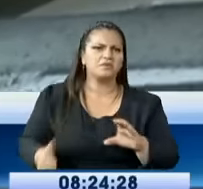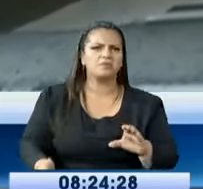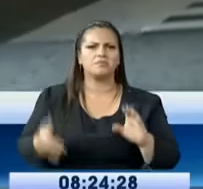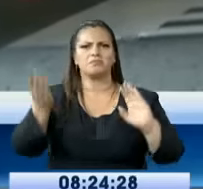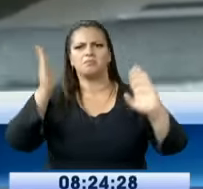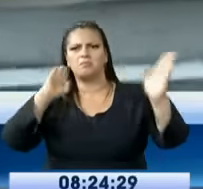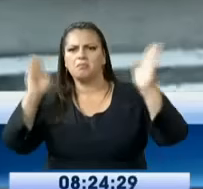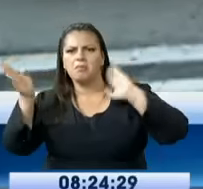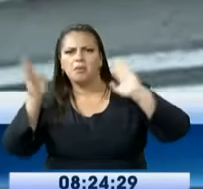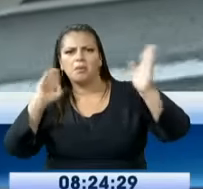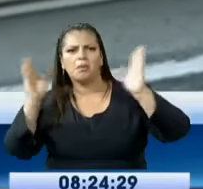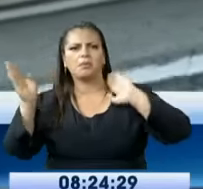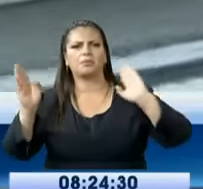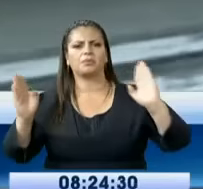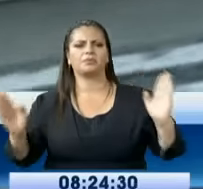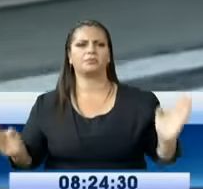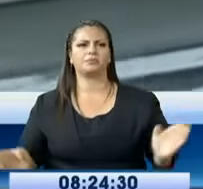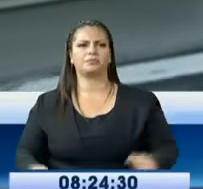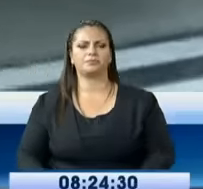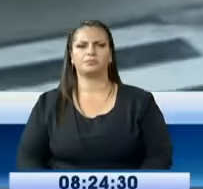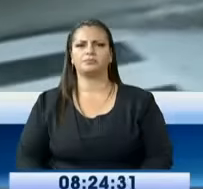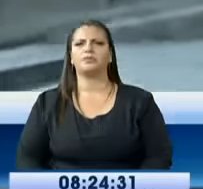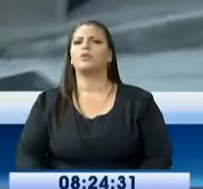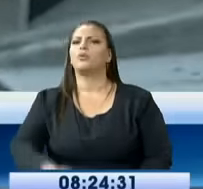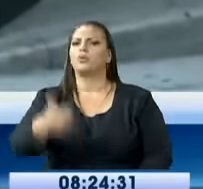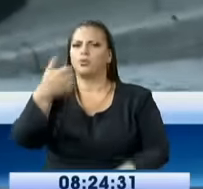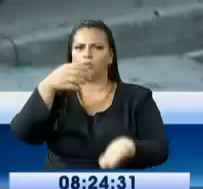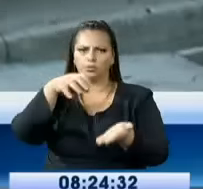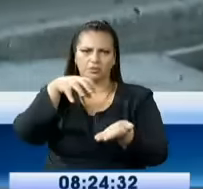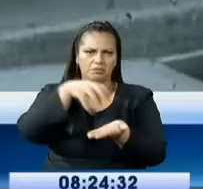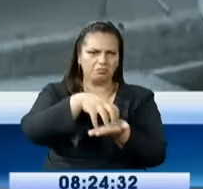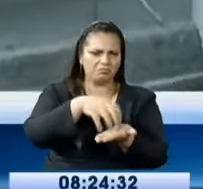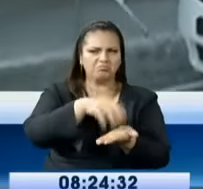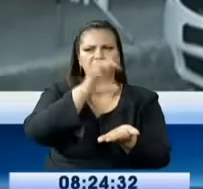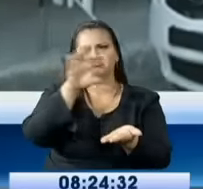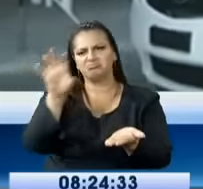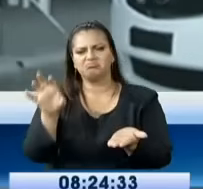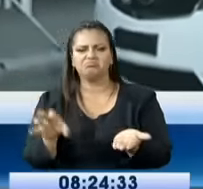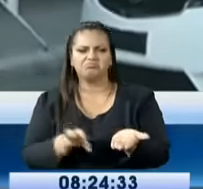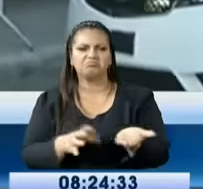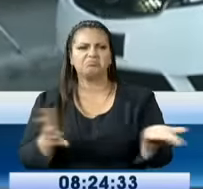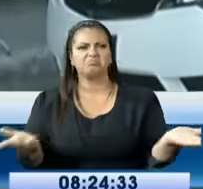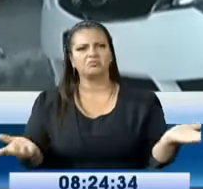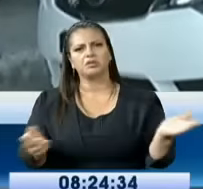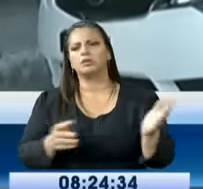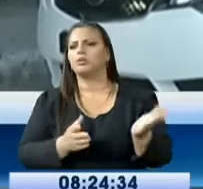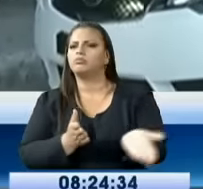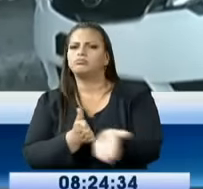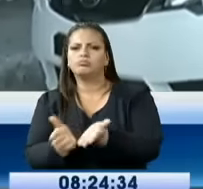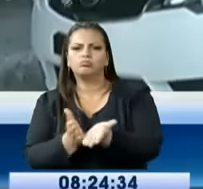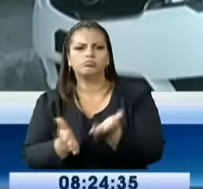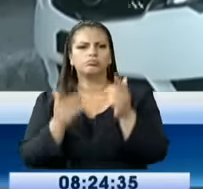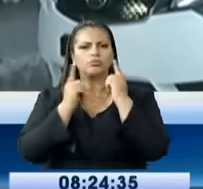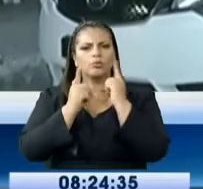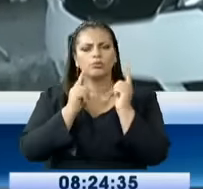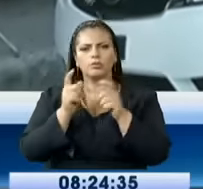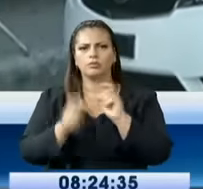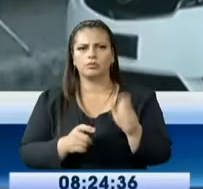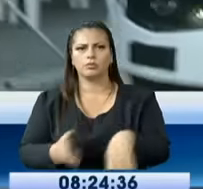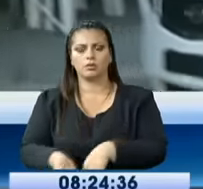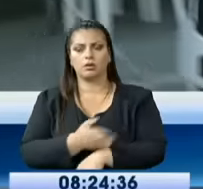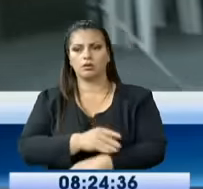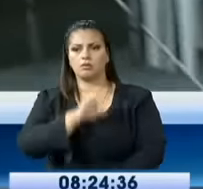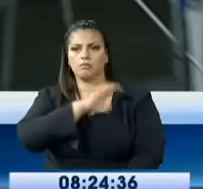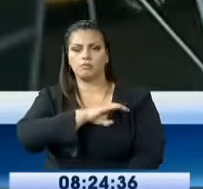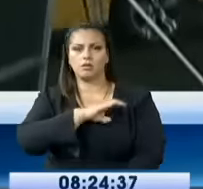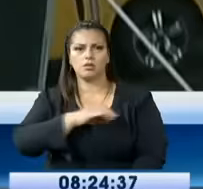Babahoyo, vienen... de otras provincias. Por supuesto, van a otras provincias. Y nosotros también damos este servicio, hacemos con las coordinaciones con la policía de los demás